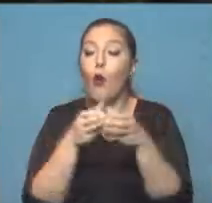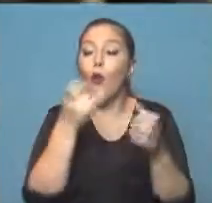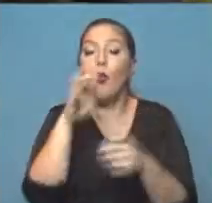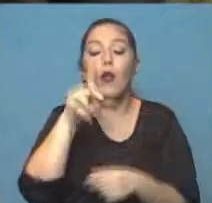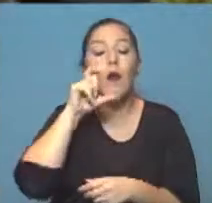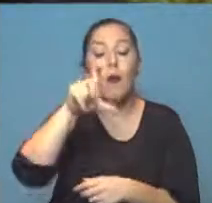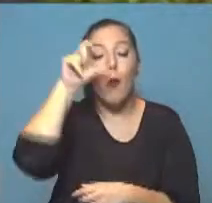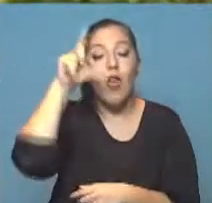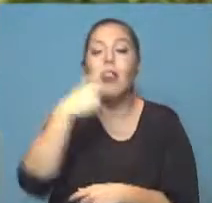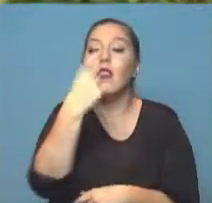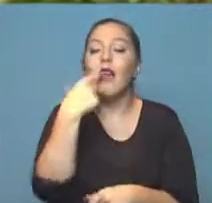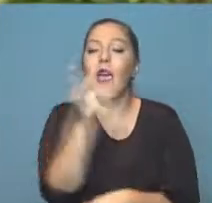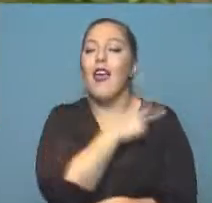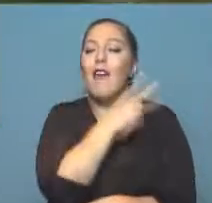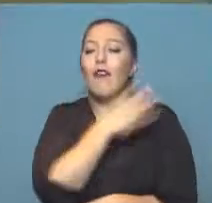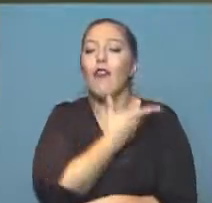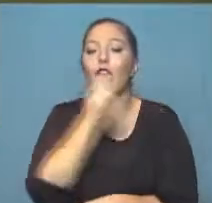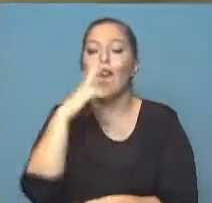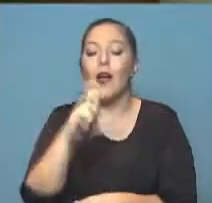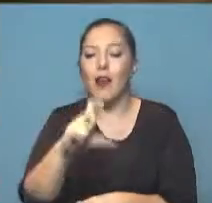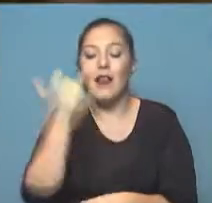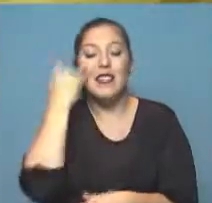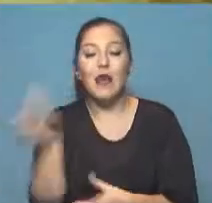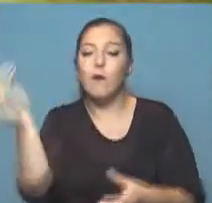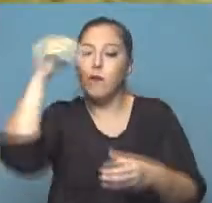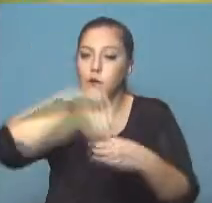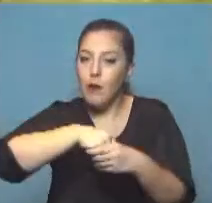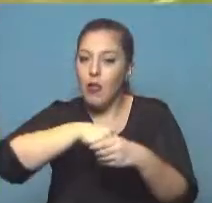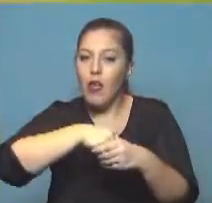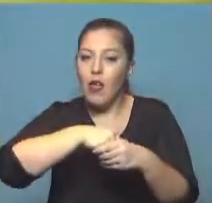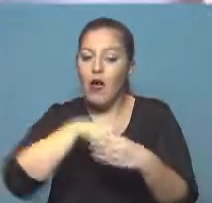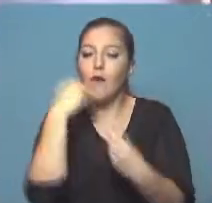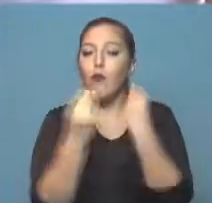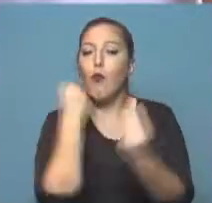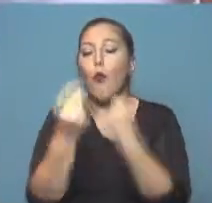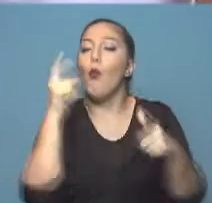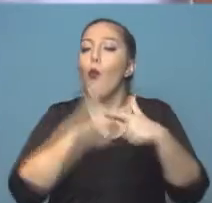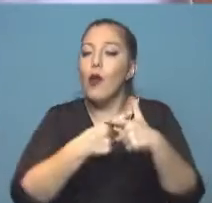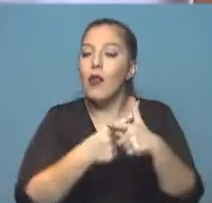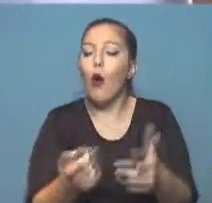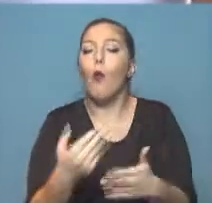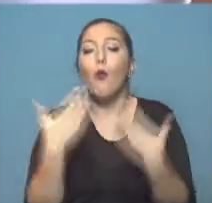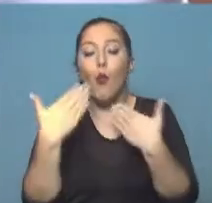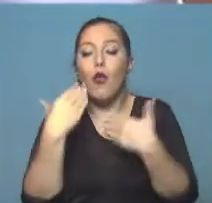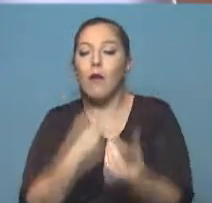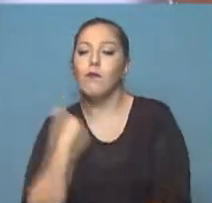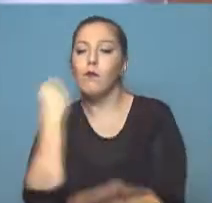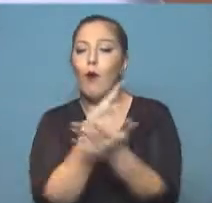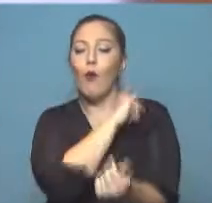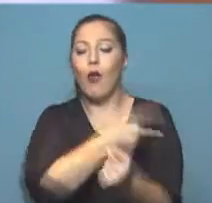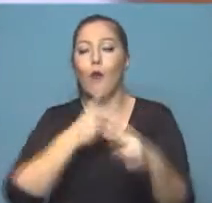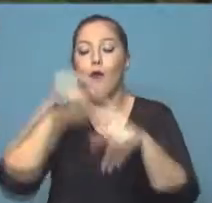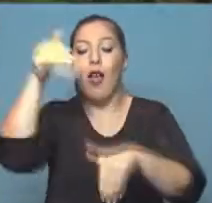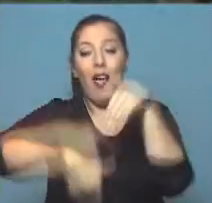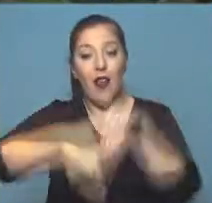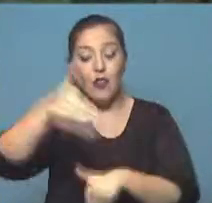los líderes de las FARC, una vez reinsertados en el sistema político tras el acuerdo, podrían llegar al poder a través de las